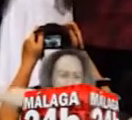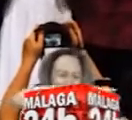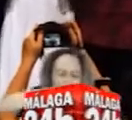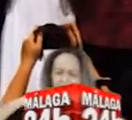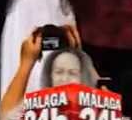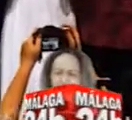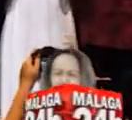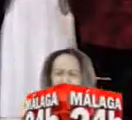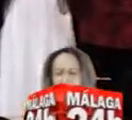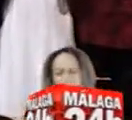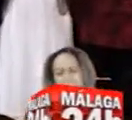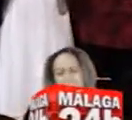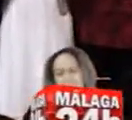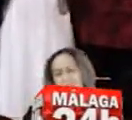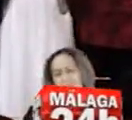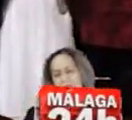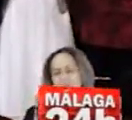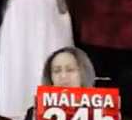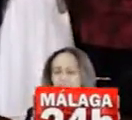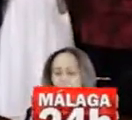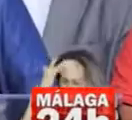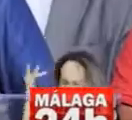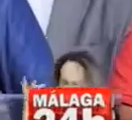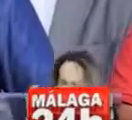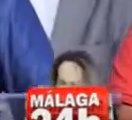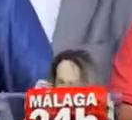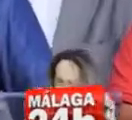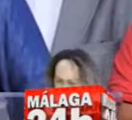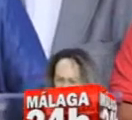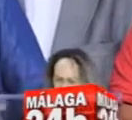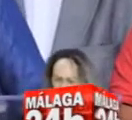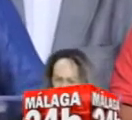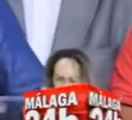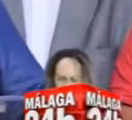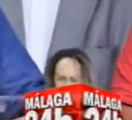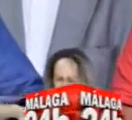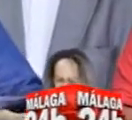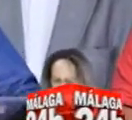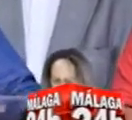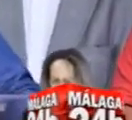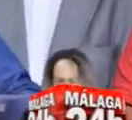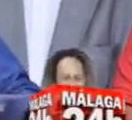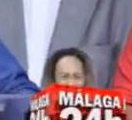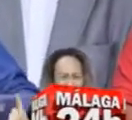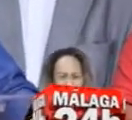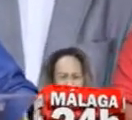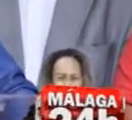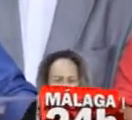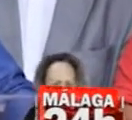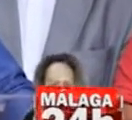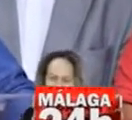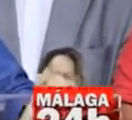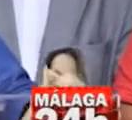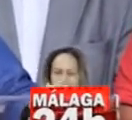campaña presidencial del vencedor de las elecciones de este domingo Luis Ignacio Lula da Silva ediño Silva ha confirmado